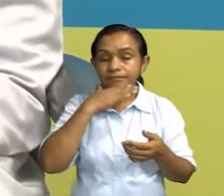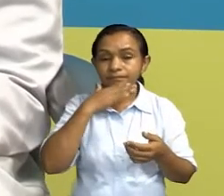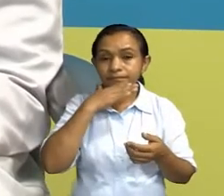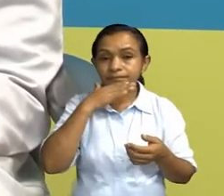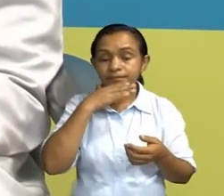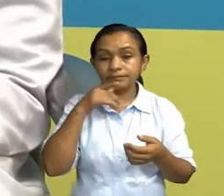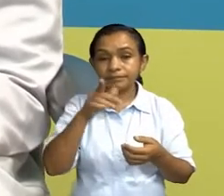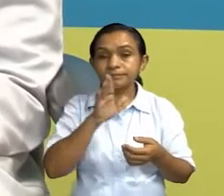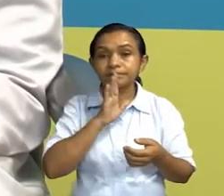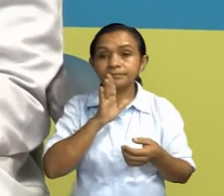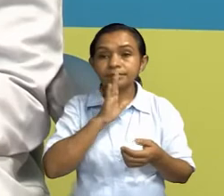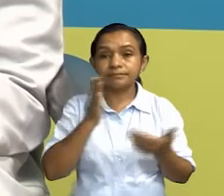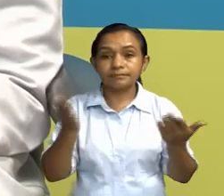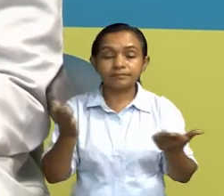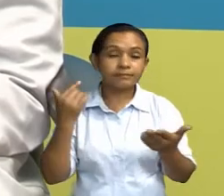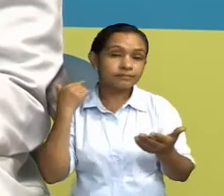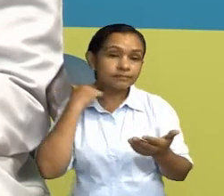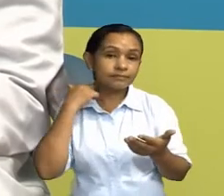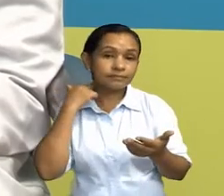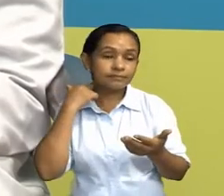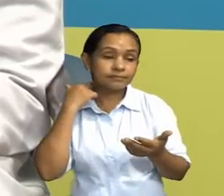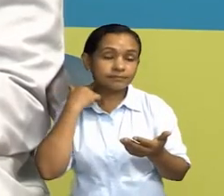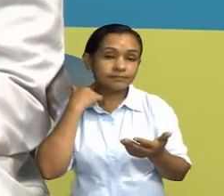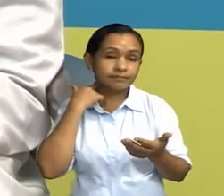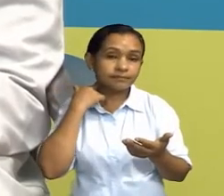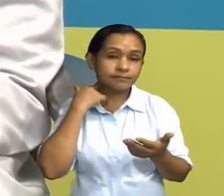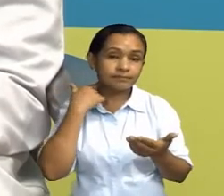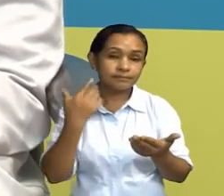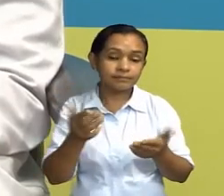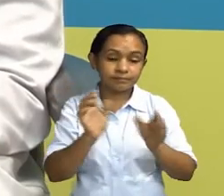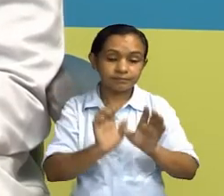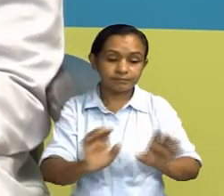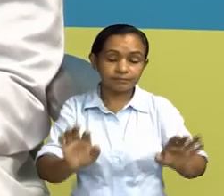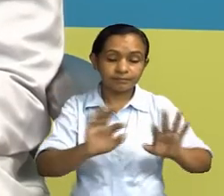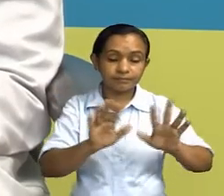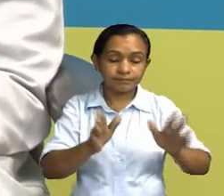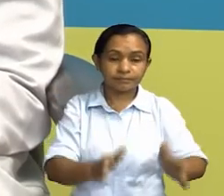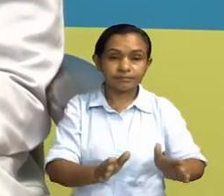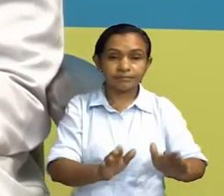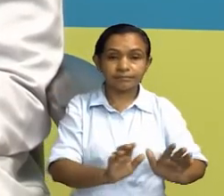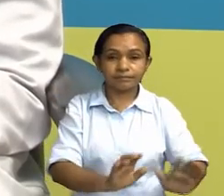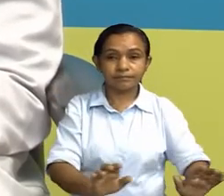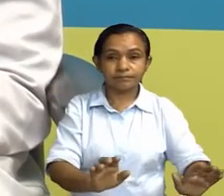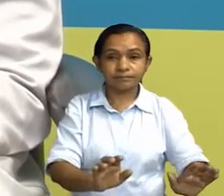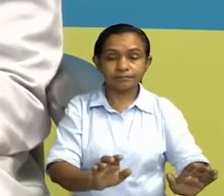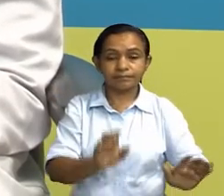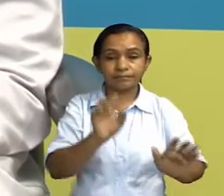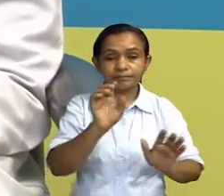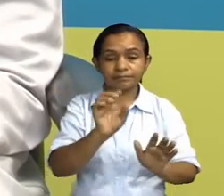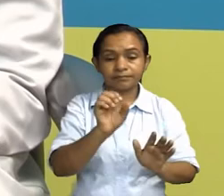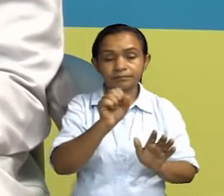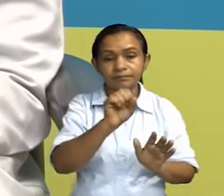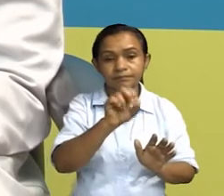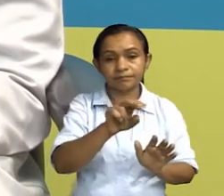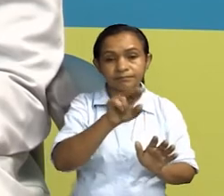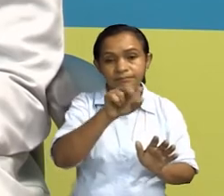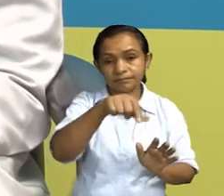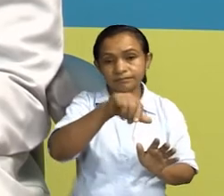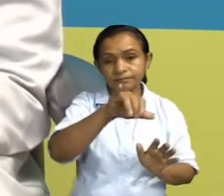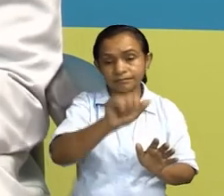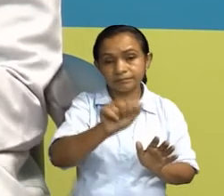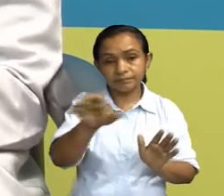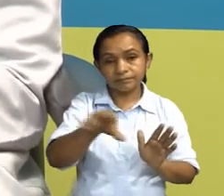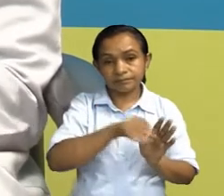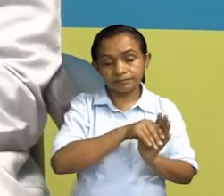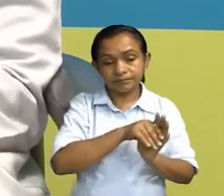hablaba, siempre desde el punto de vista de las niñas prepúberes, están las sinequias. Las sinequias es la adherencia